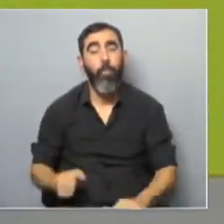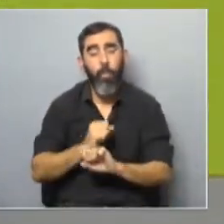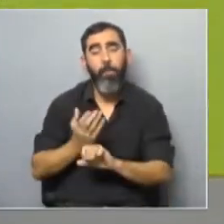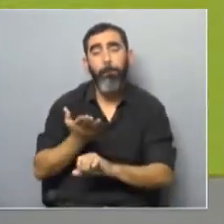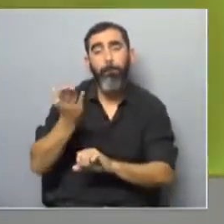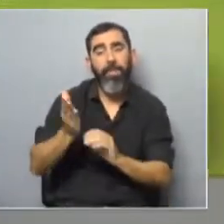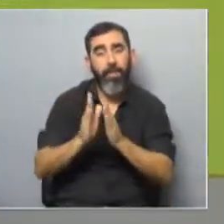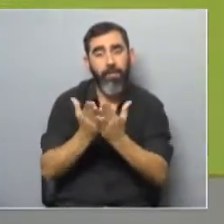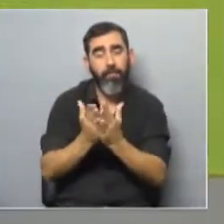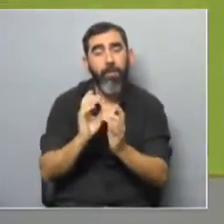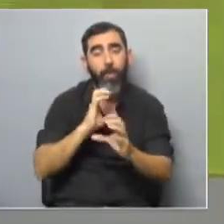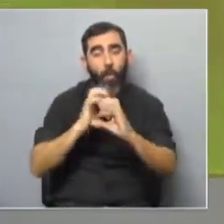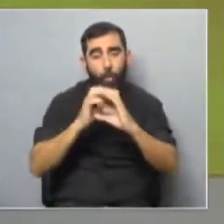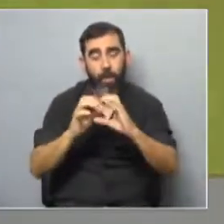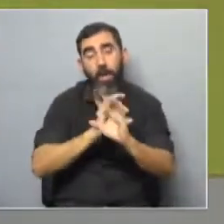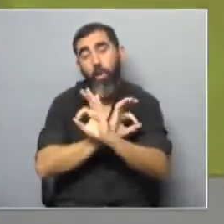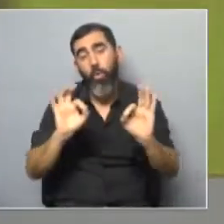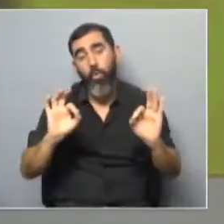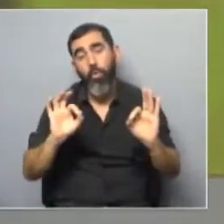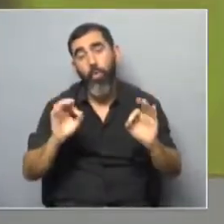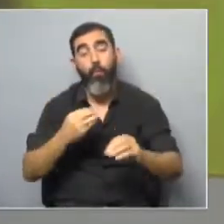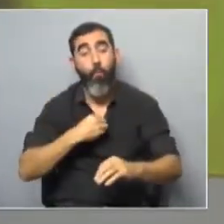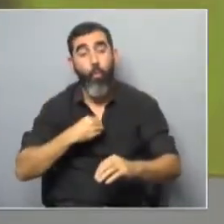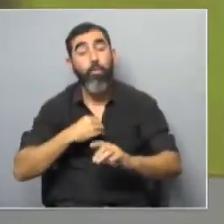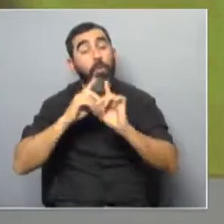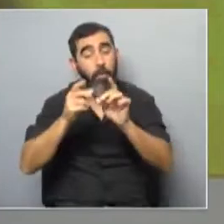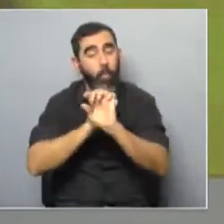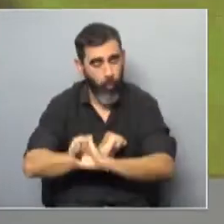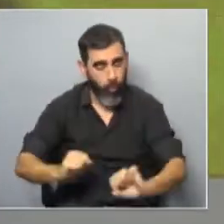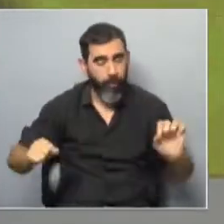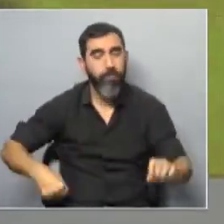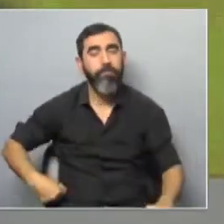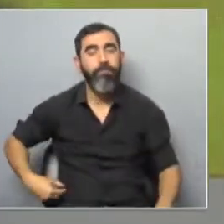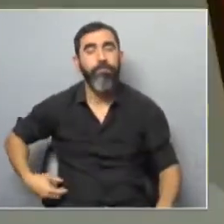solicitarlo y también comunicarse o ser voluntarios, ¿no? Muy bien, excelente.